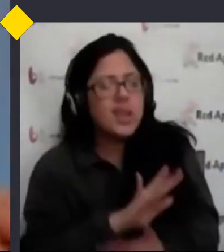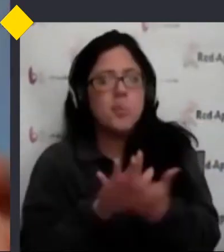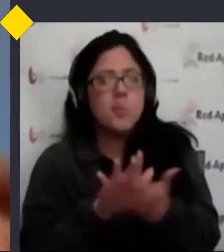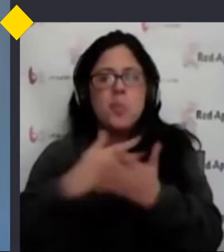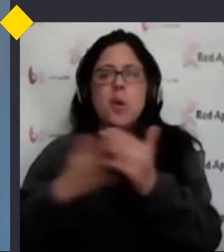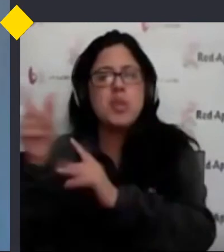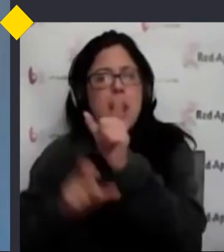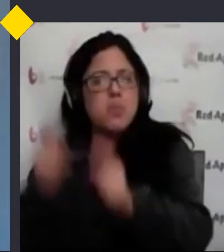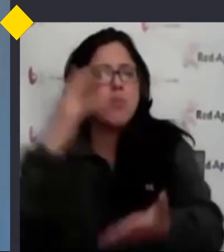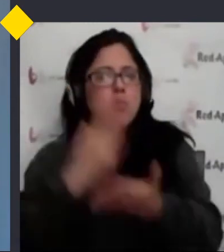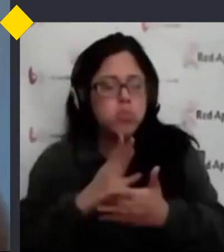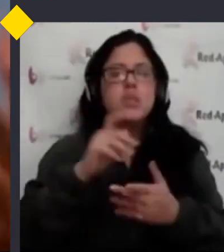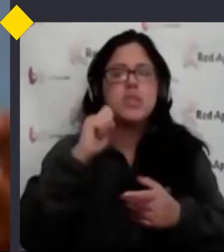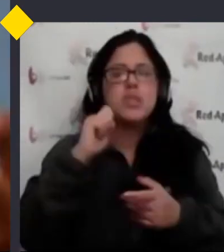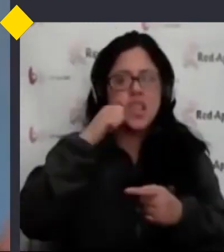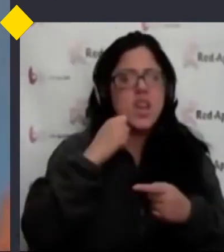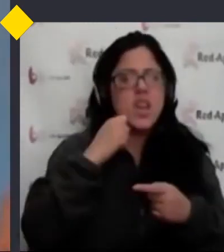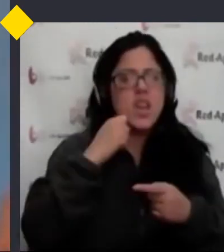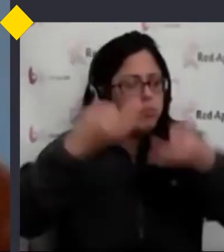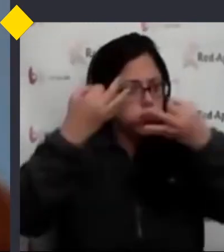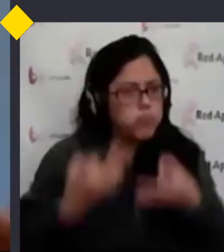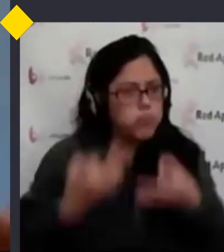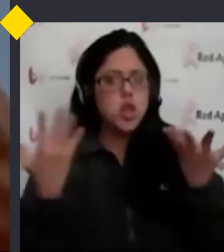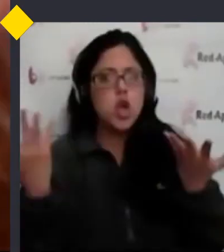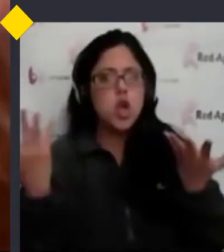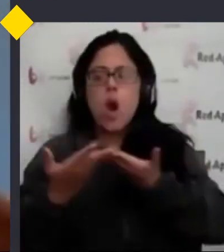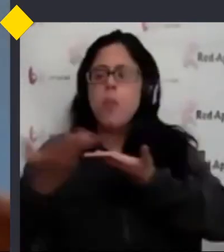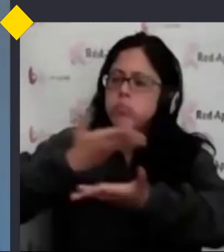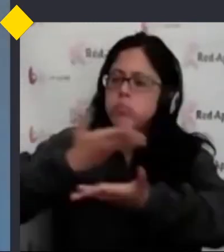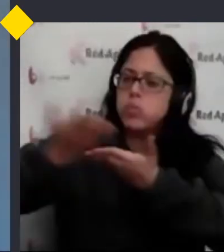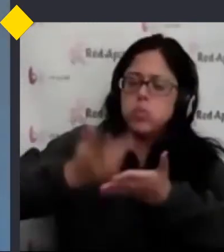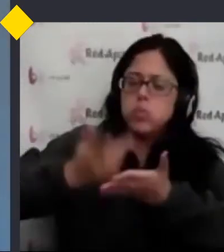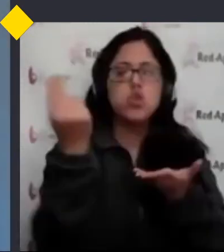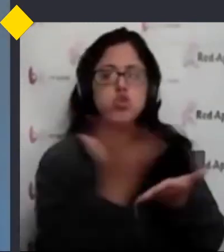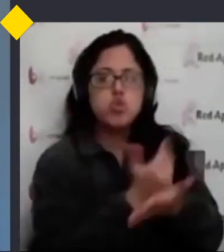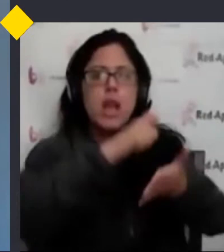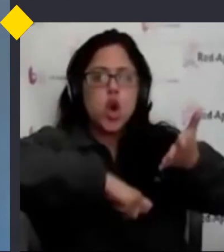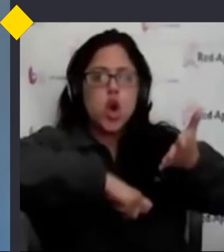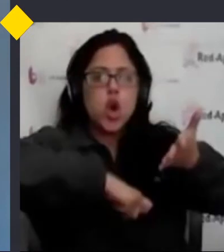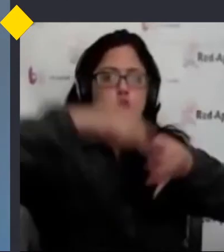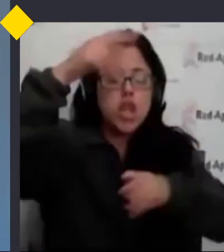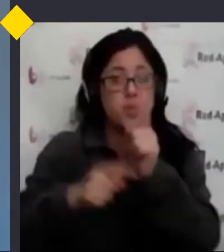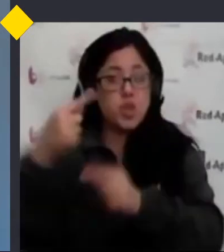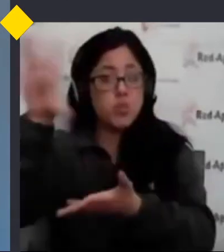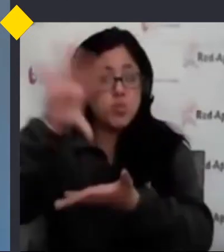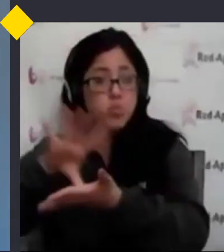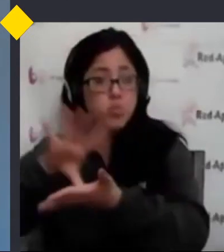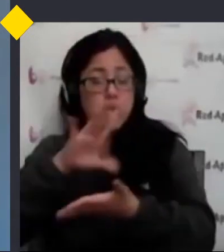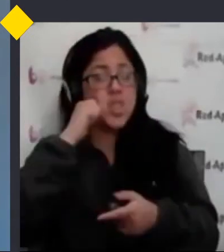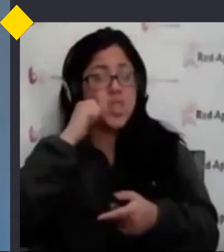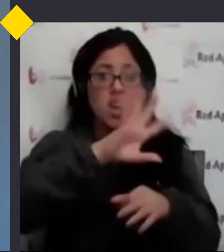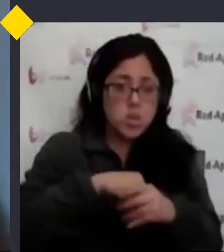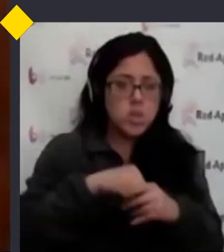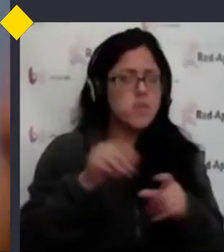tienen poder, cómo se les trata, los salarios, los contratos. El tener migrantes no es sinónimo de ser inclusivo o inclusiva,